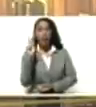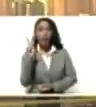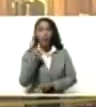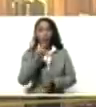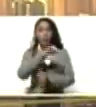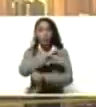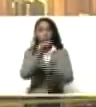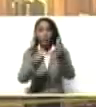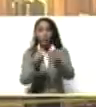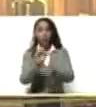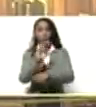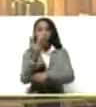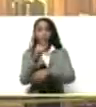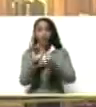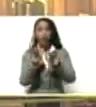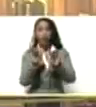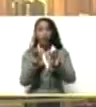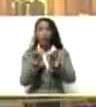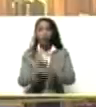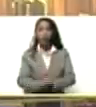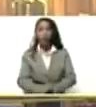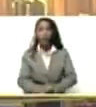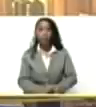diálogos que permitieron probar